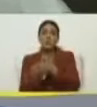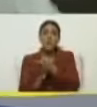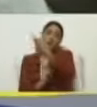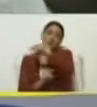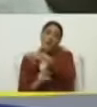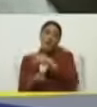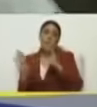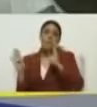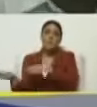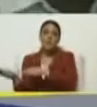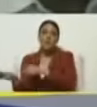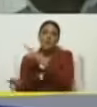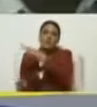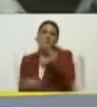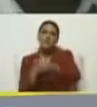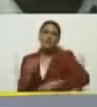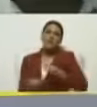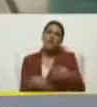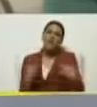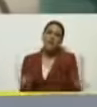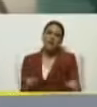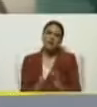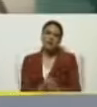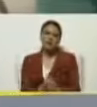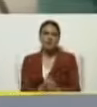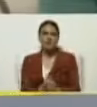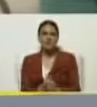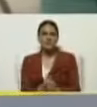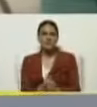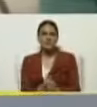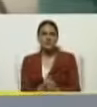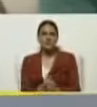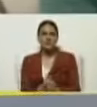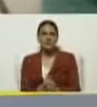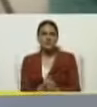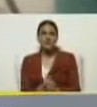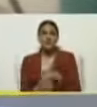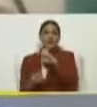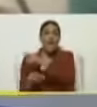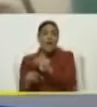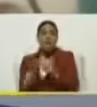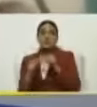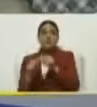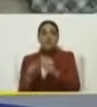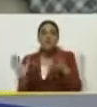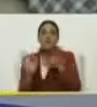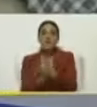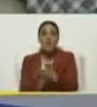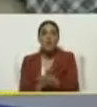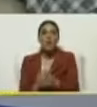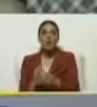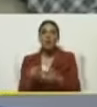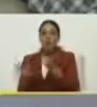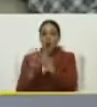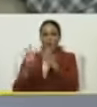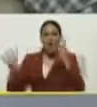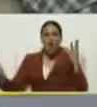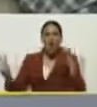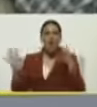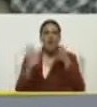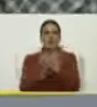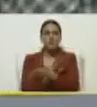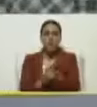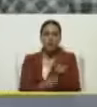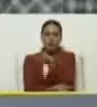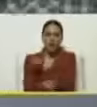ellos acabaron con la última cola? ¿Cómo la van a acabar si ellos crearon las colas para engañar